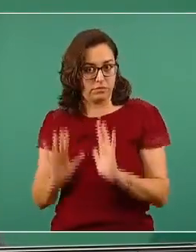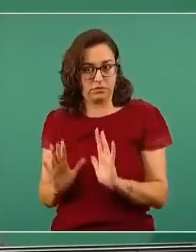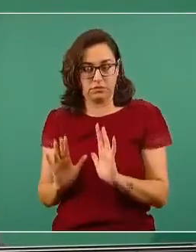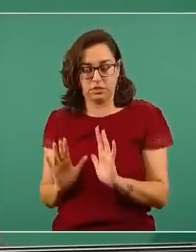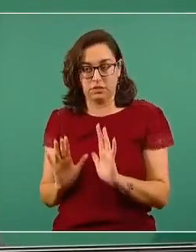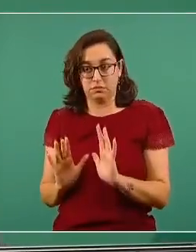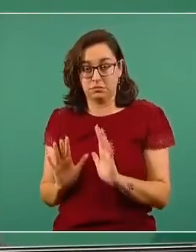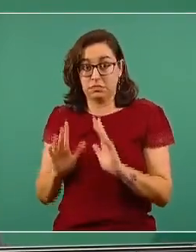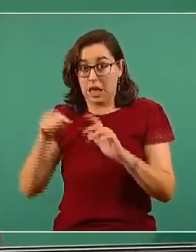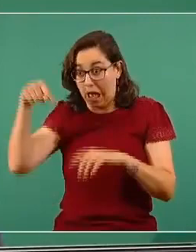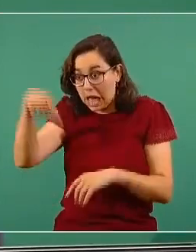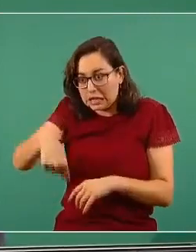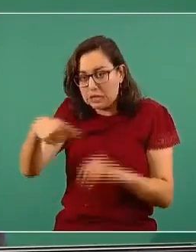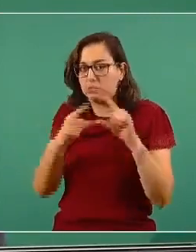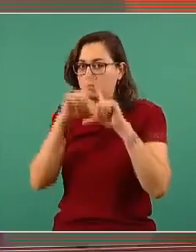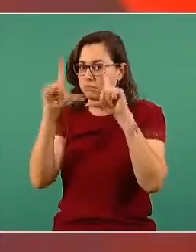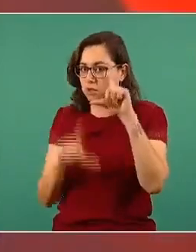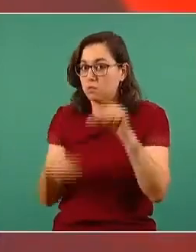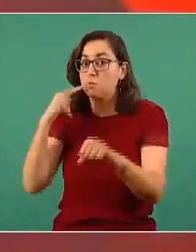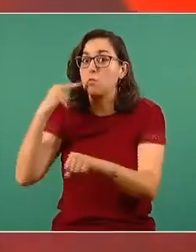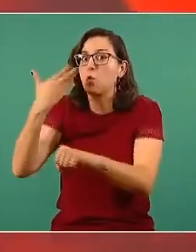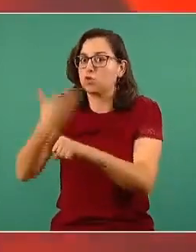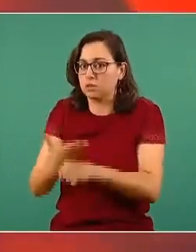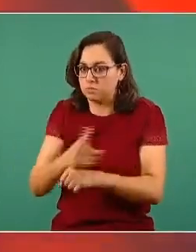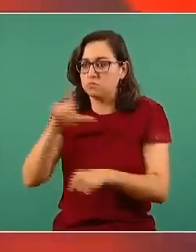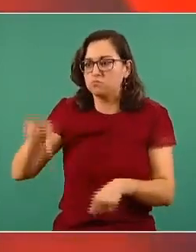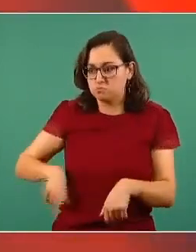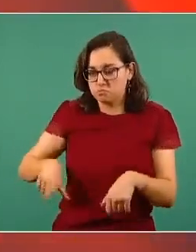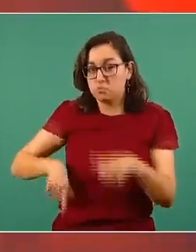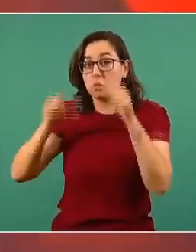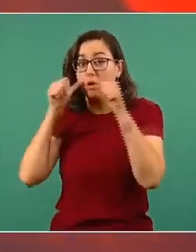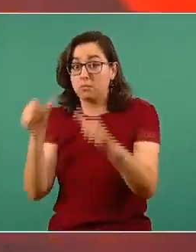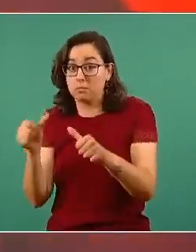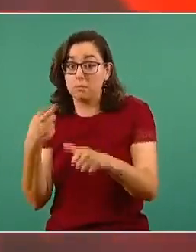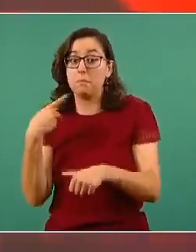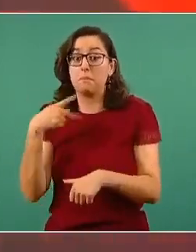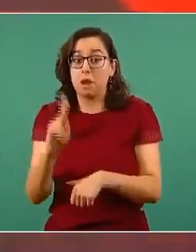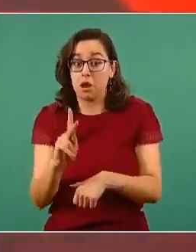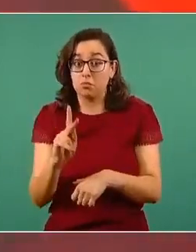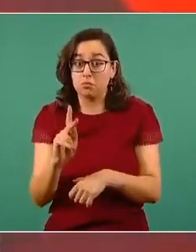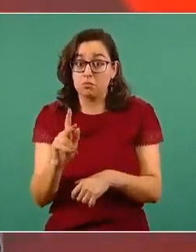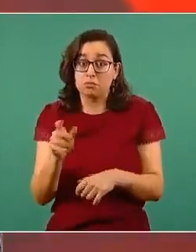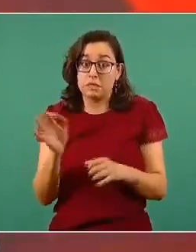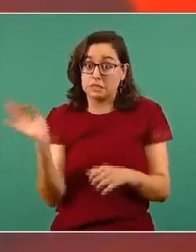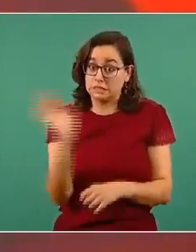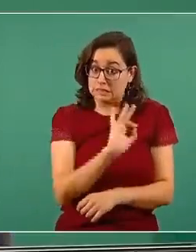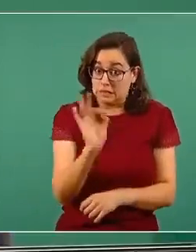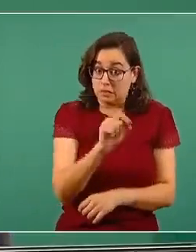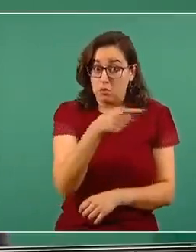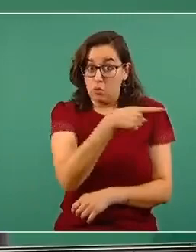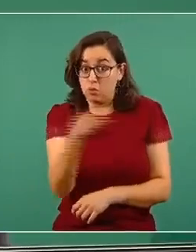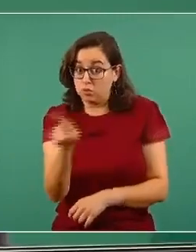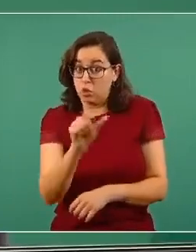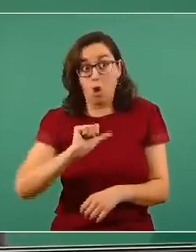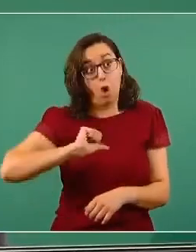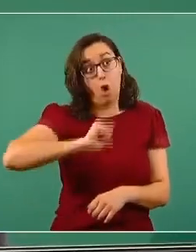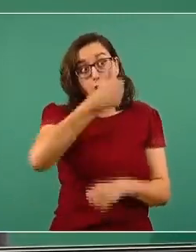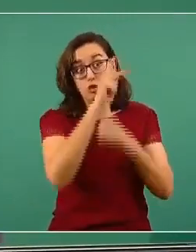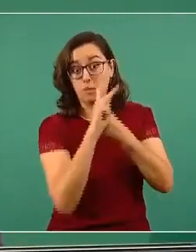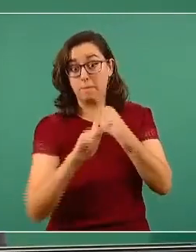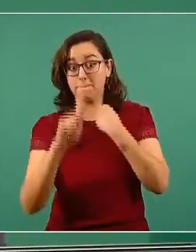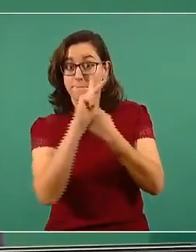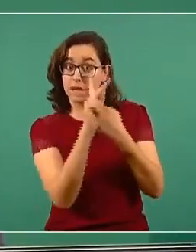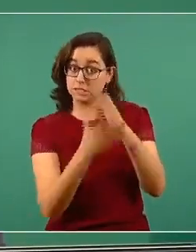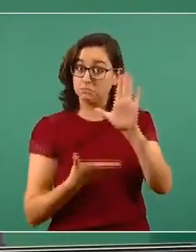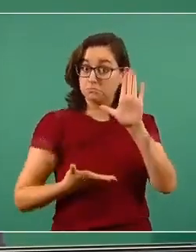este tipo de recorridos, puede generar un desbalance porque pudiera haber una situación no prevista que en gran escala, por